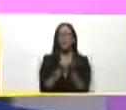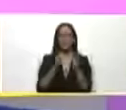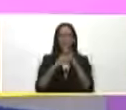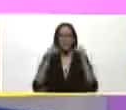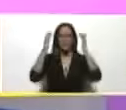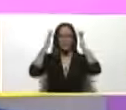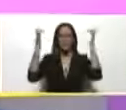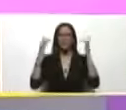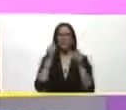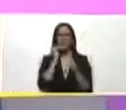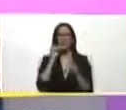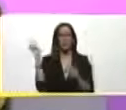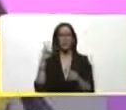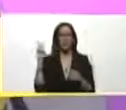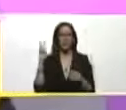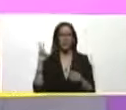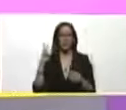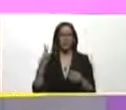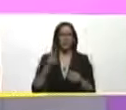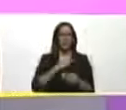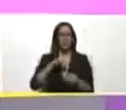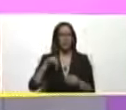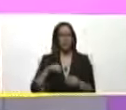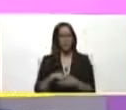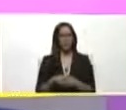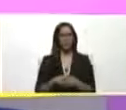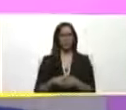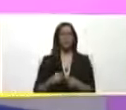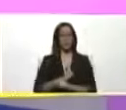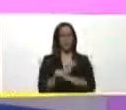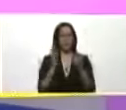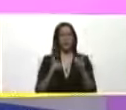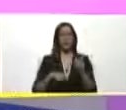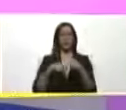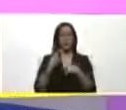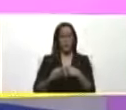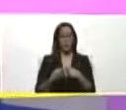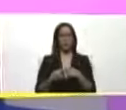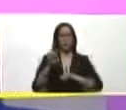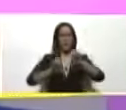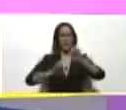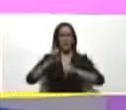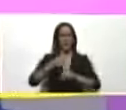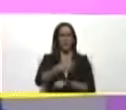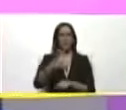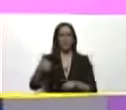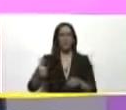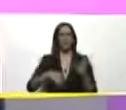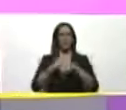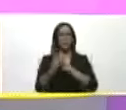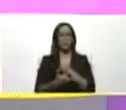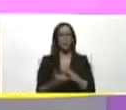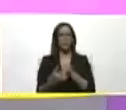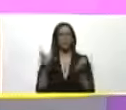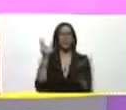de la juventud venezolana y nosotros lógicamente después de pasar por la evaluación de cada uno de esos proyectos aprobar los mejores y